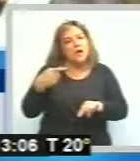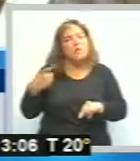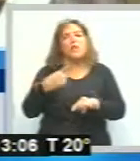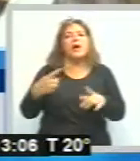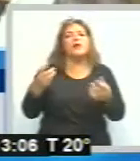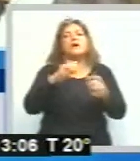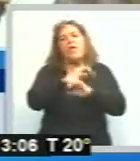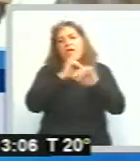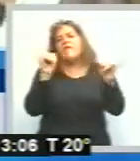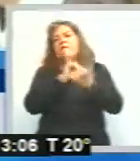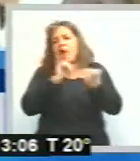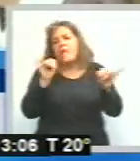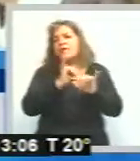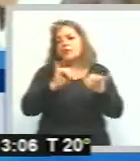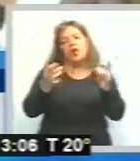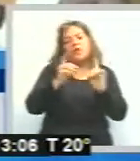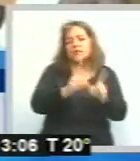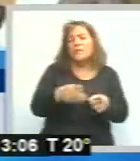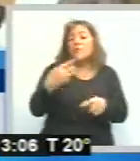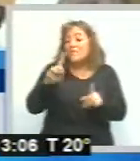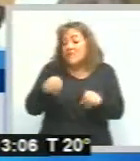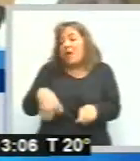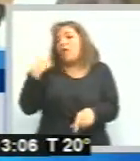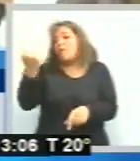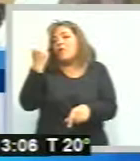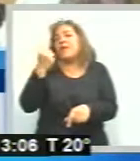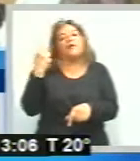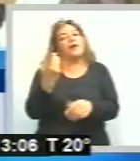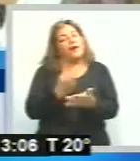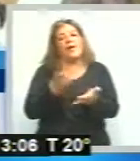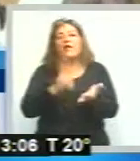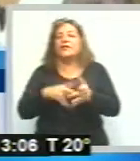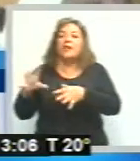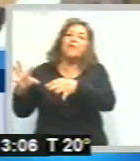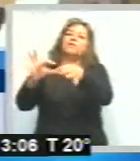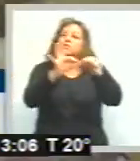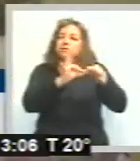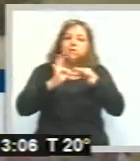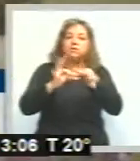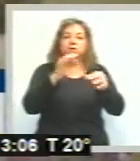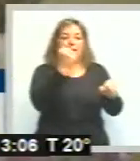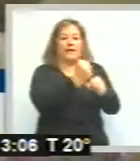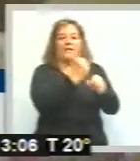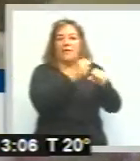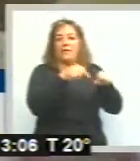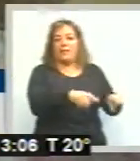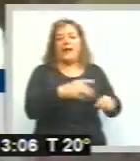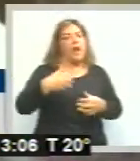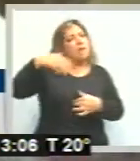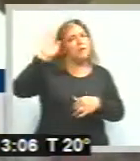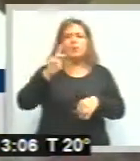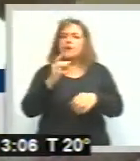información, pero lo importante es que ya estamos todos de nuevo en nuestro lugar de trabajo. ¿La mayoría de los docentes están